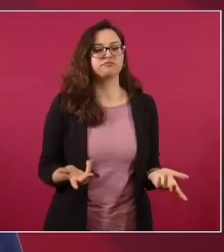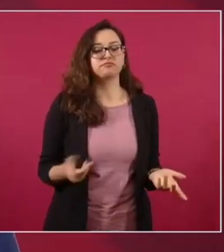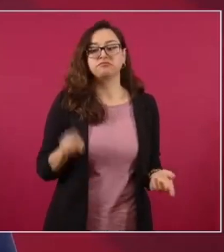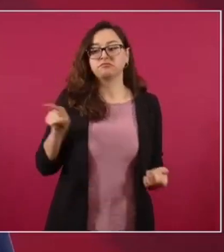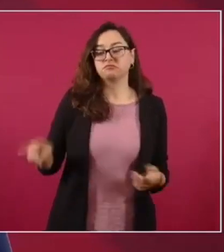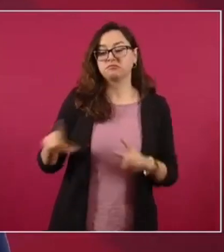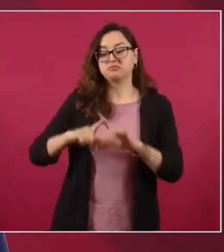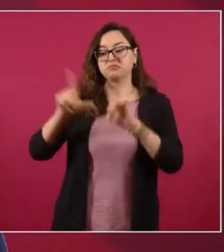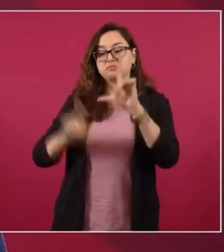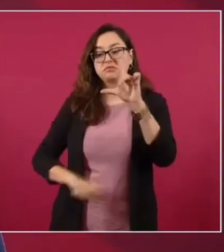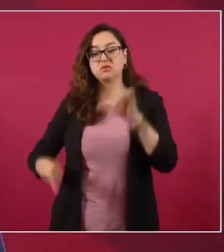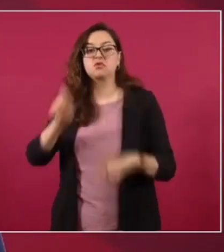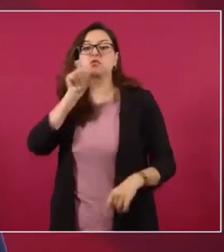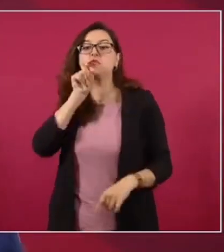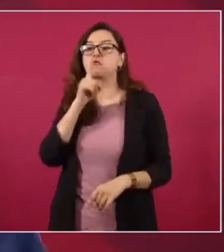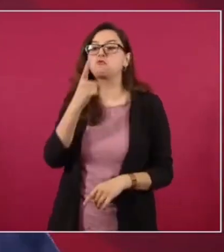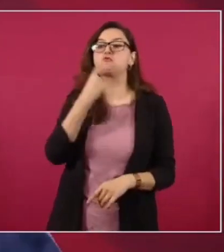mexicano